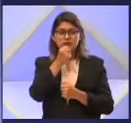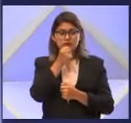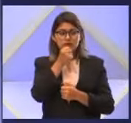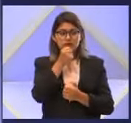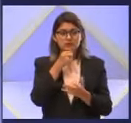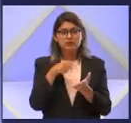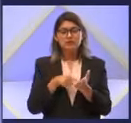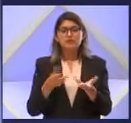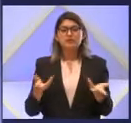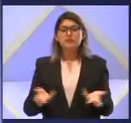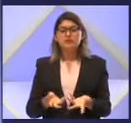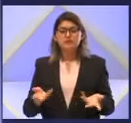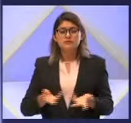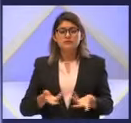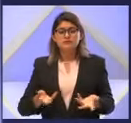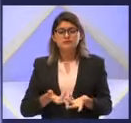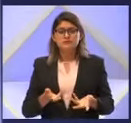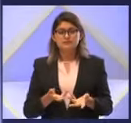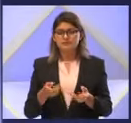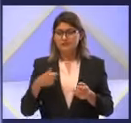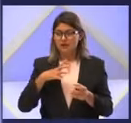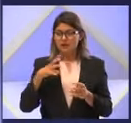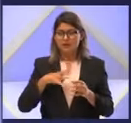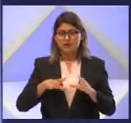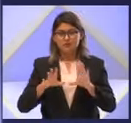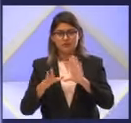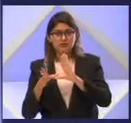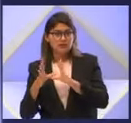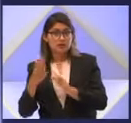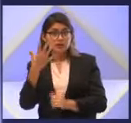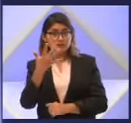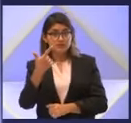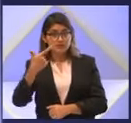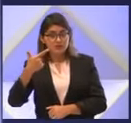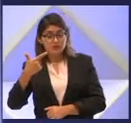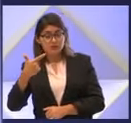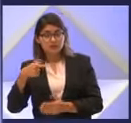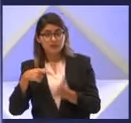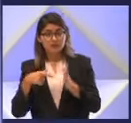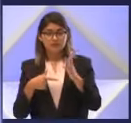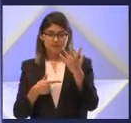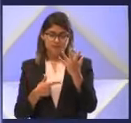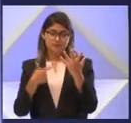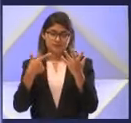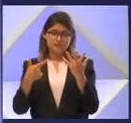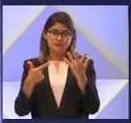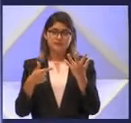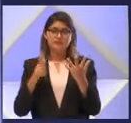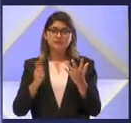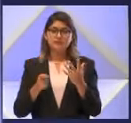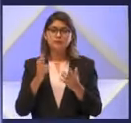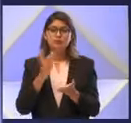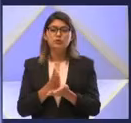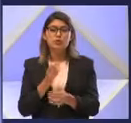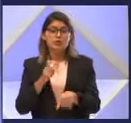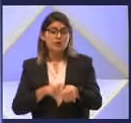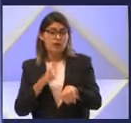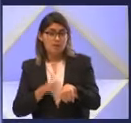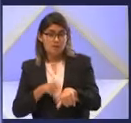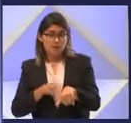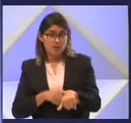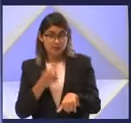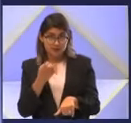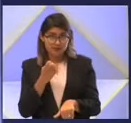este tipo de escenarios pero no es así el 5 g es mucho más es mucho más que la latencia ahí